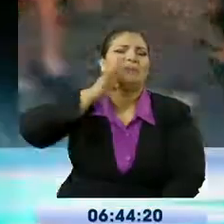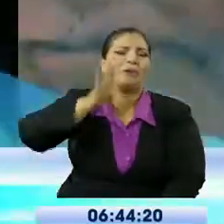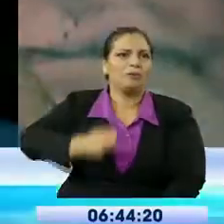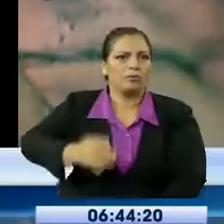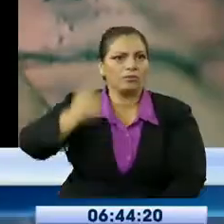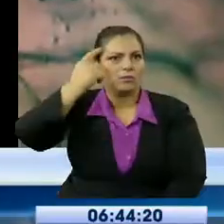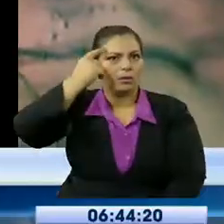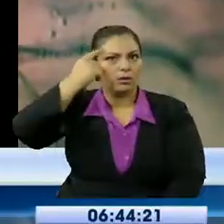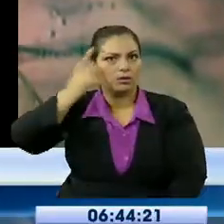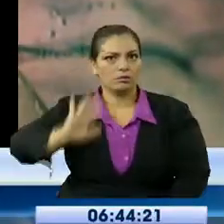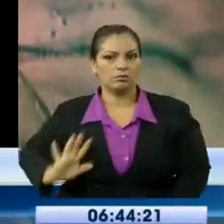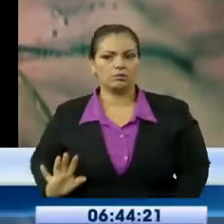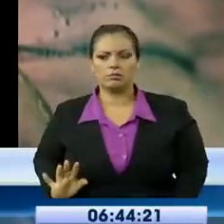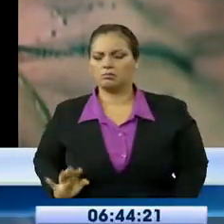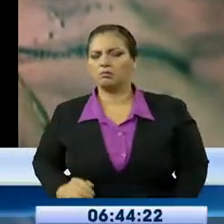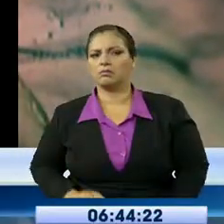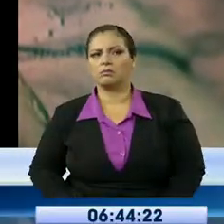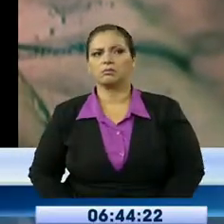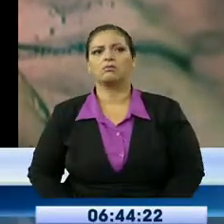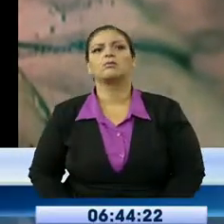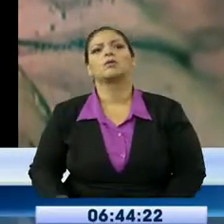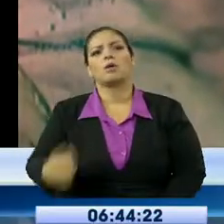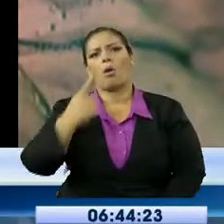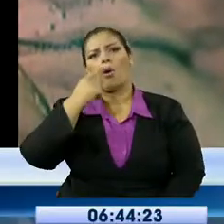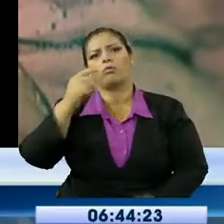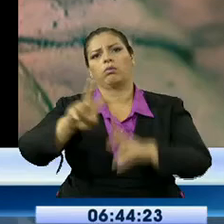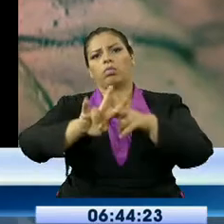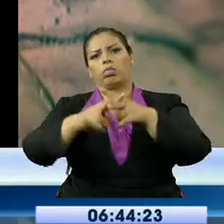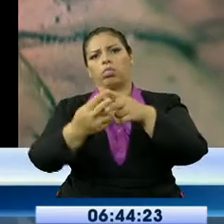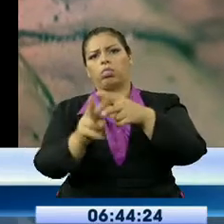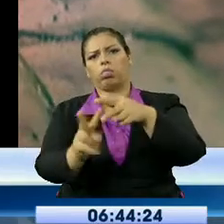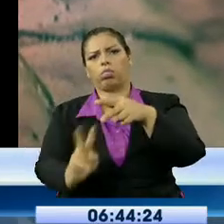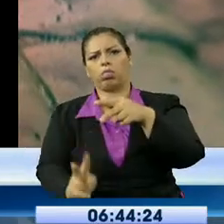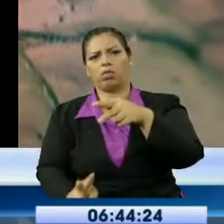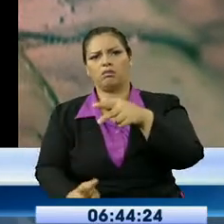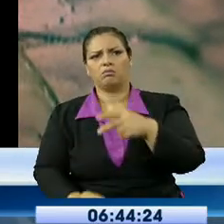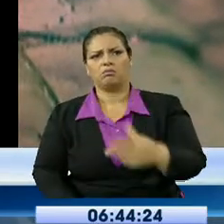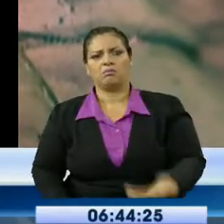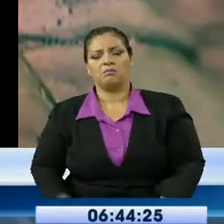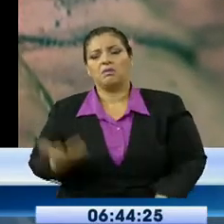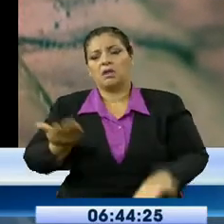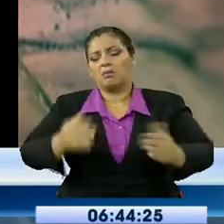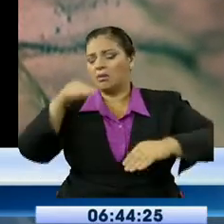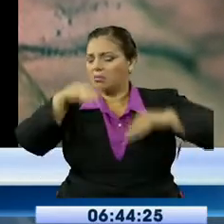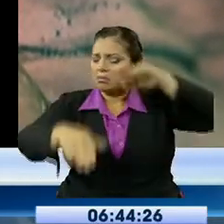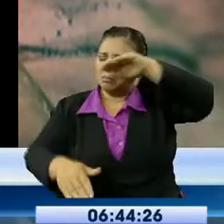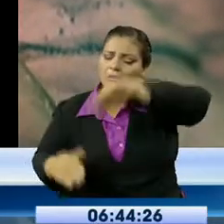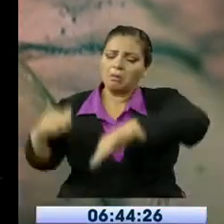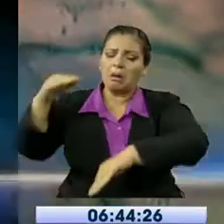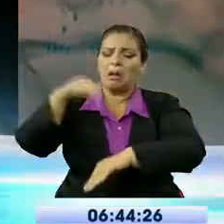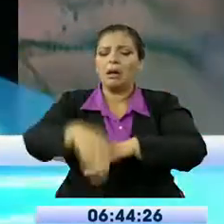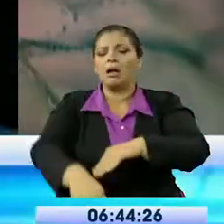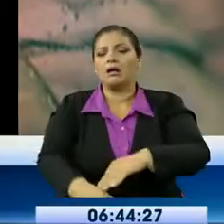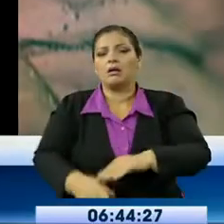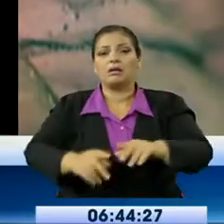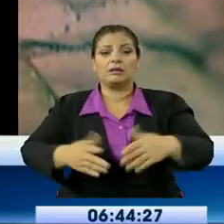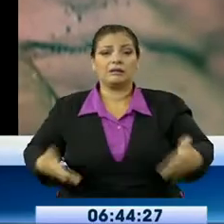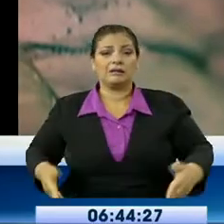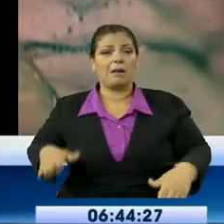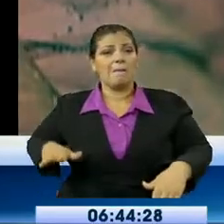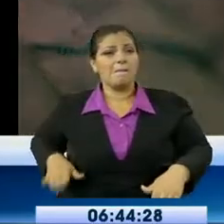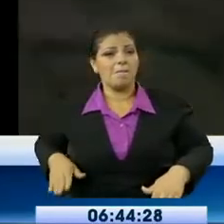con las escalinatas? No, no, se está ahogando solito. ¿Se dio qué? ¿Le dio calambre capaz? Quizás calambre o lo que estaba